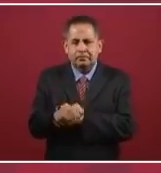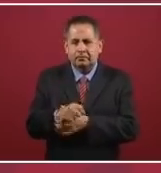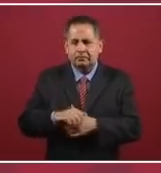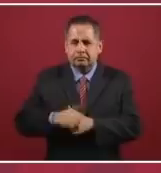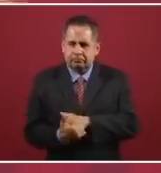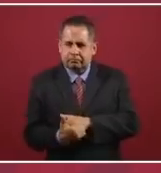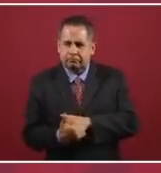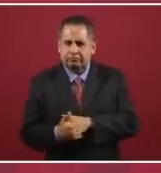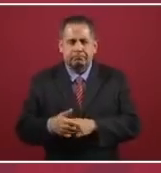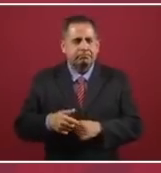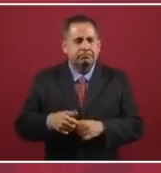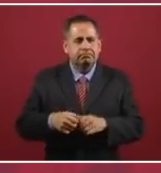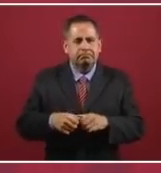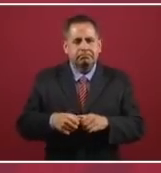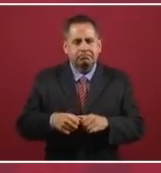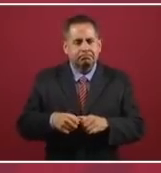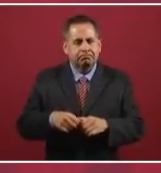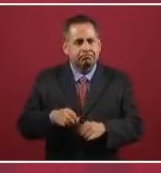y